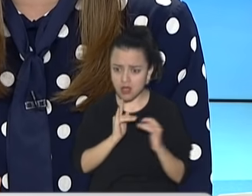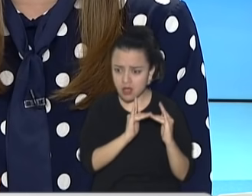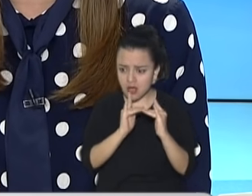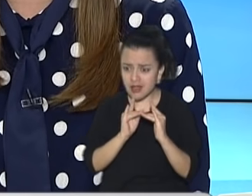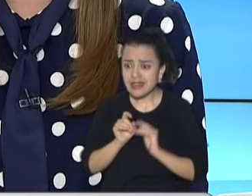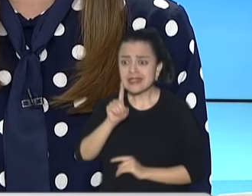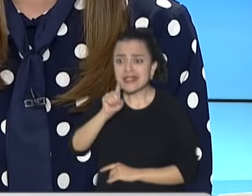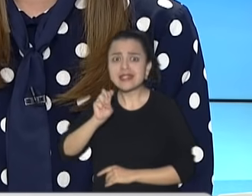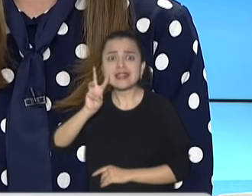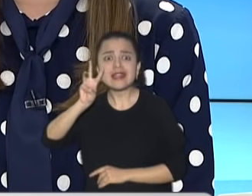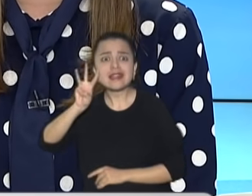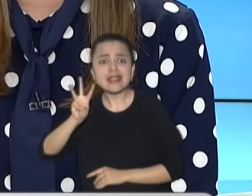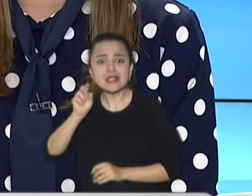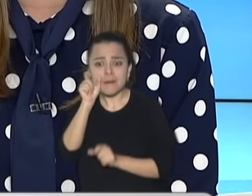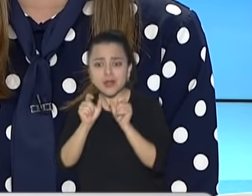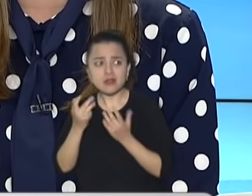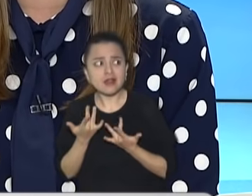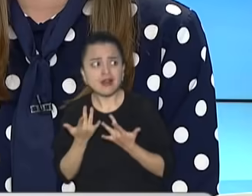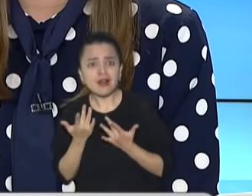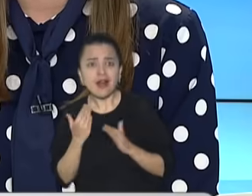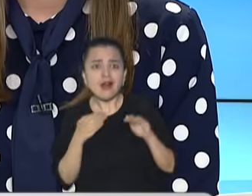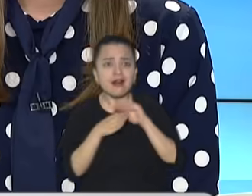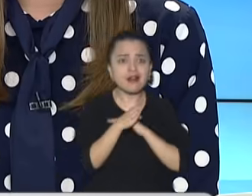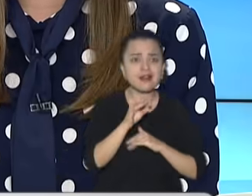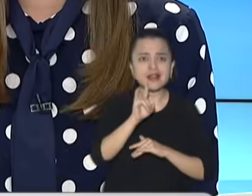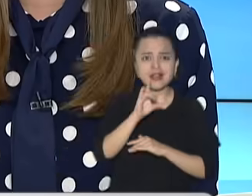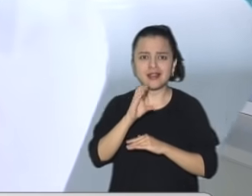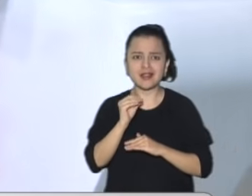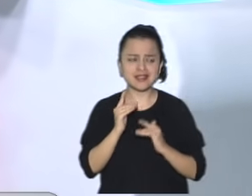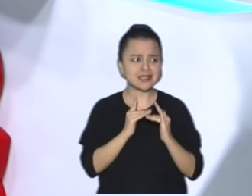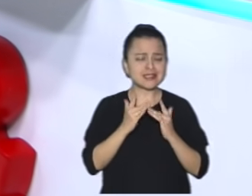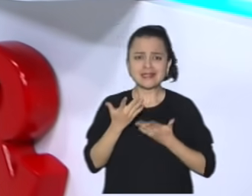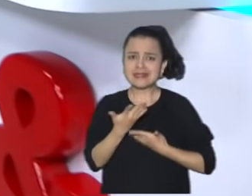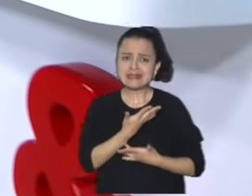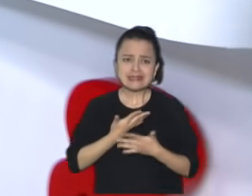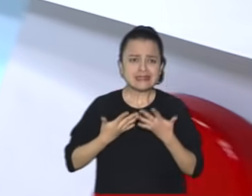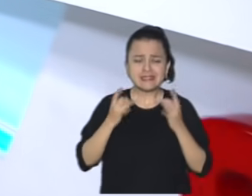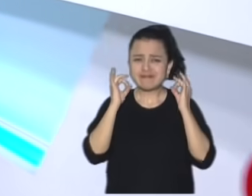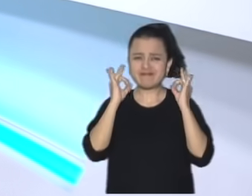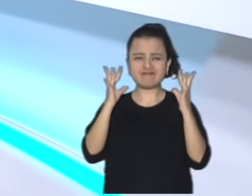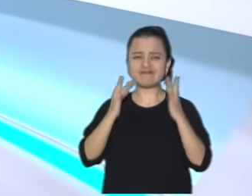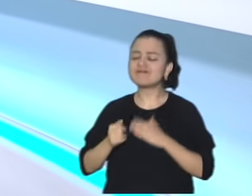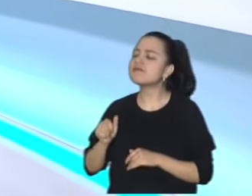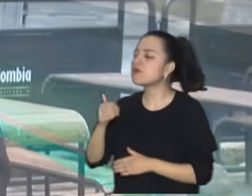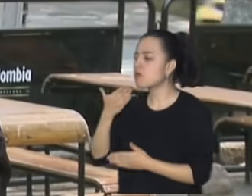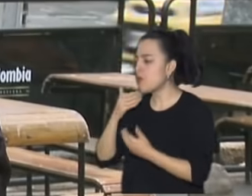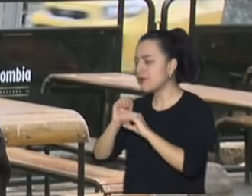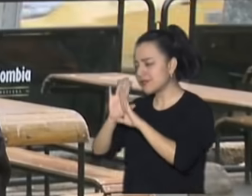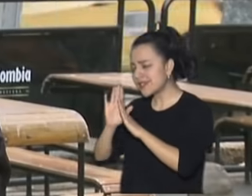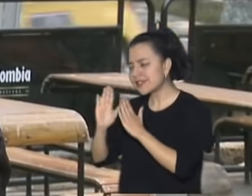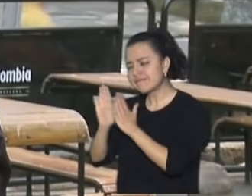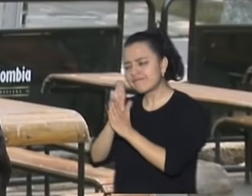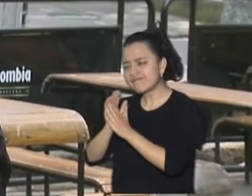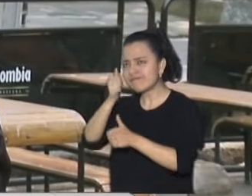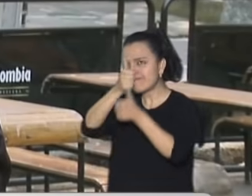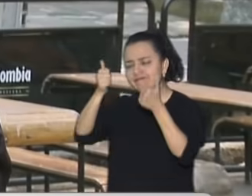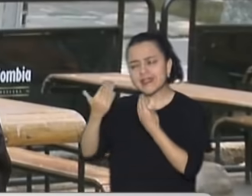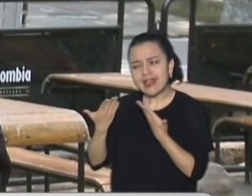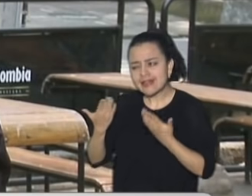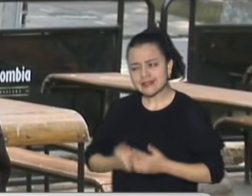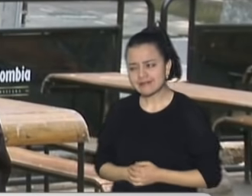un cupo para acceder a una unidad de cuidado intensivo. Sebastián, muy buenos días. ¿Qué dicen las autoridades al respecto?